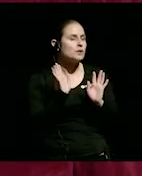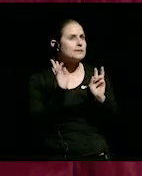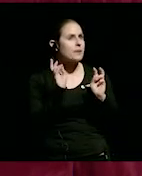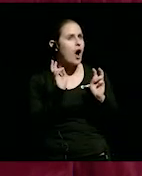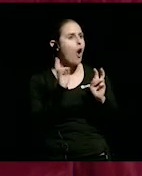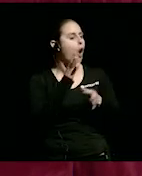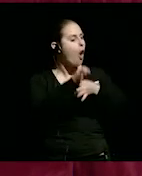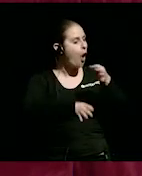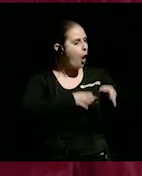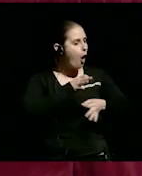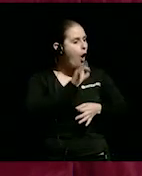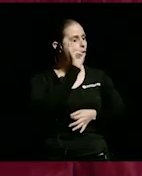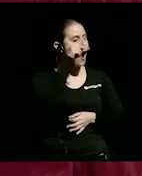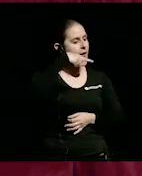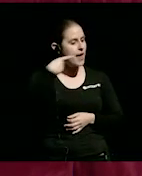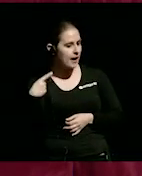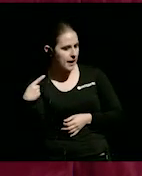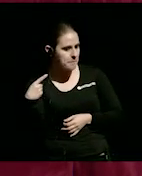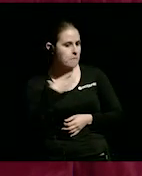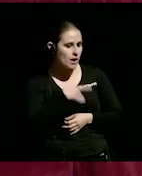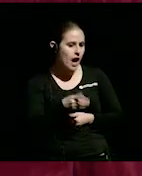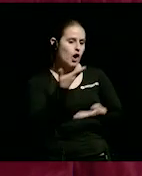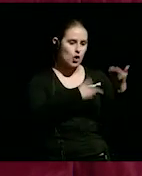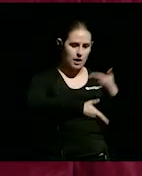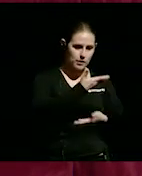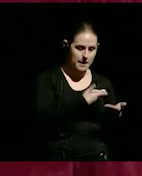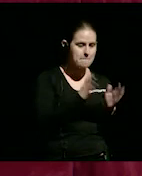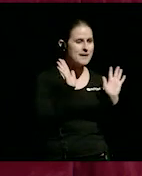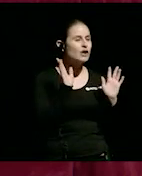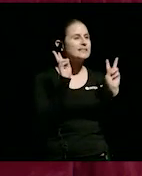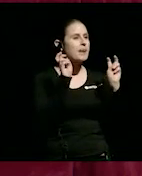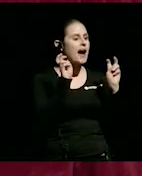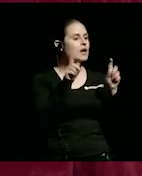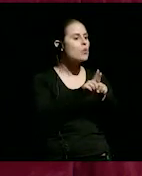Y también tenemos ingresos por nuestras giras,